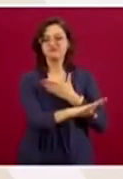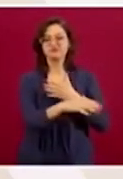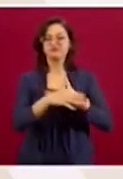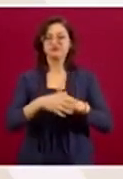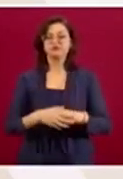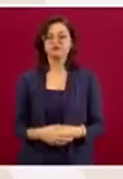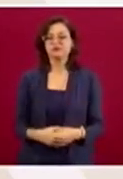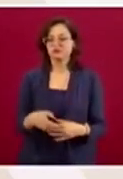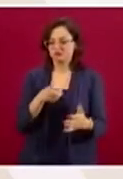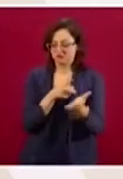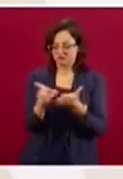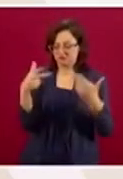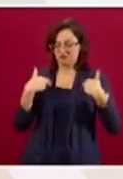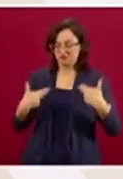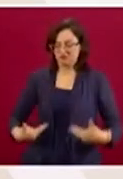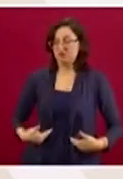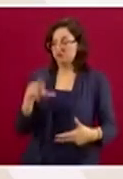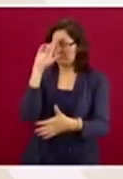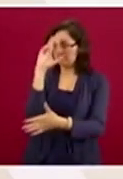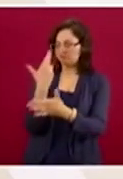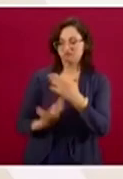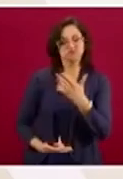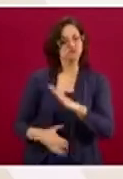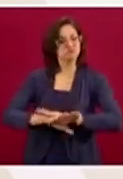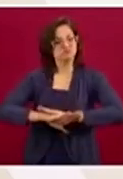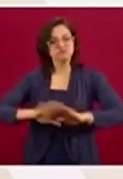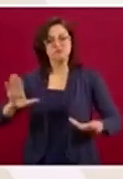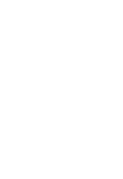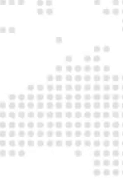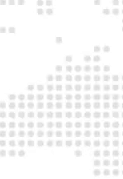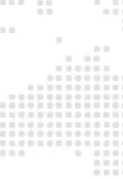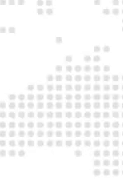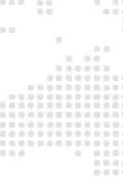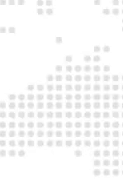violador de los derechos humanos